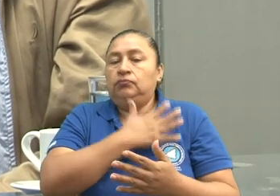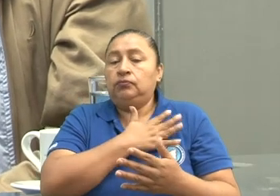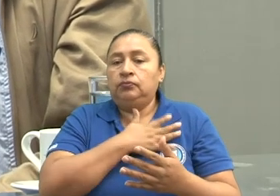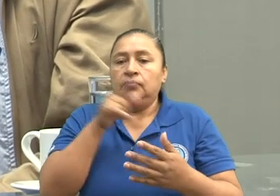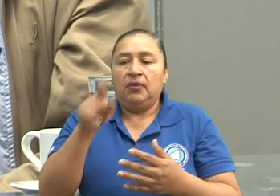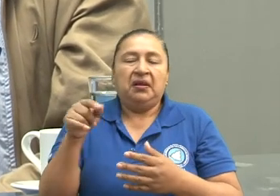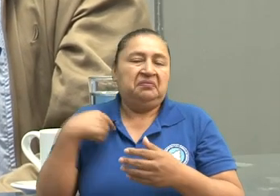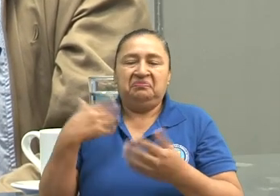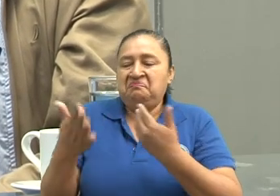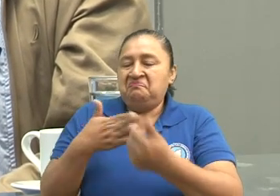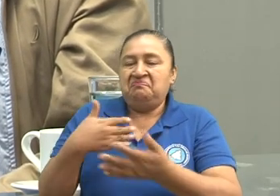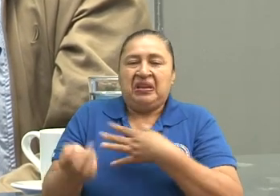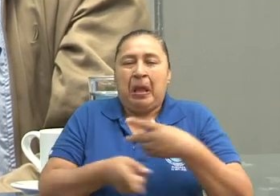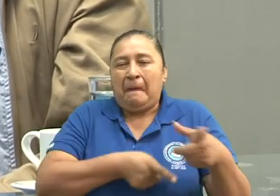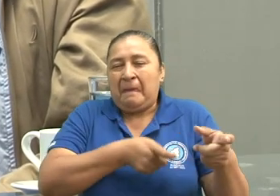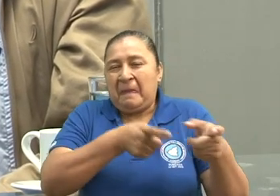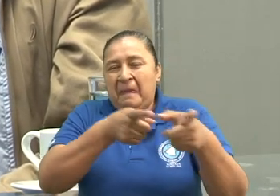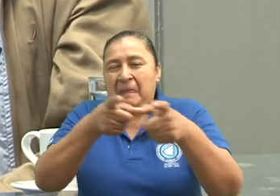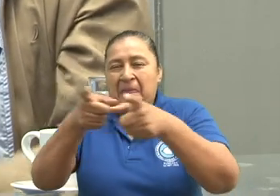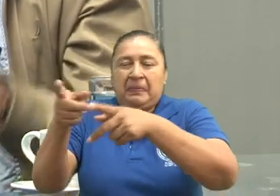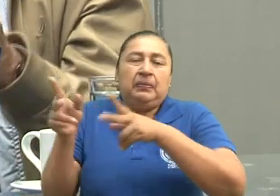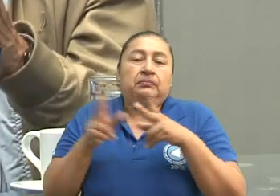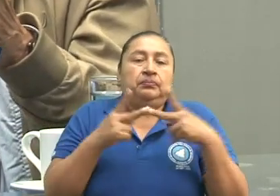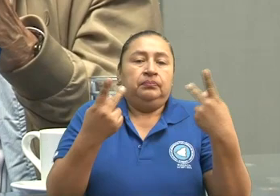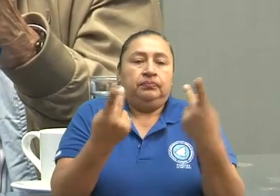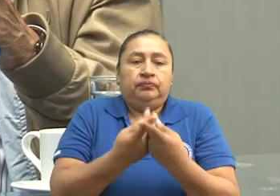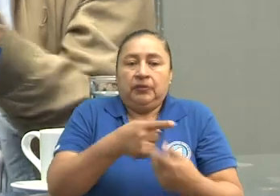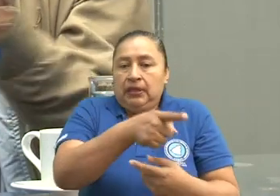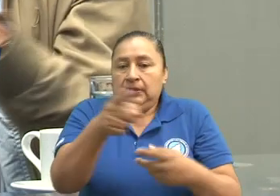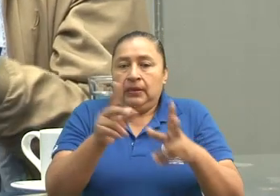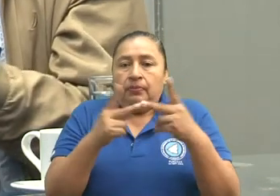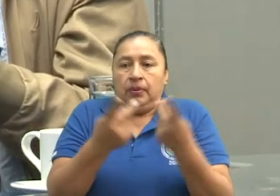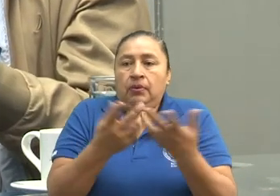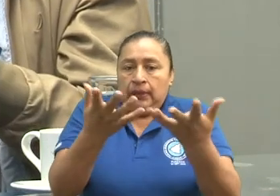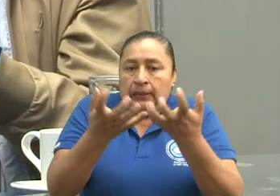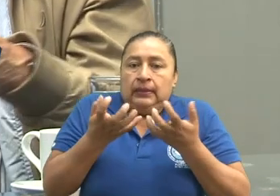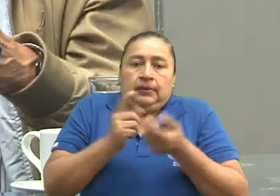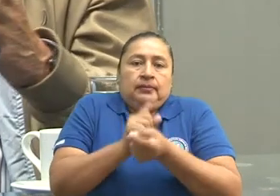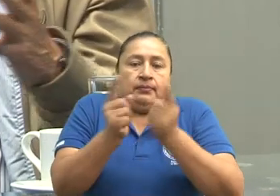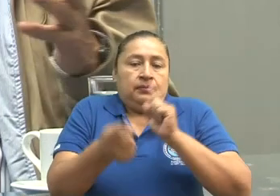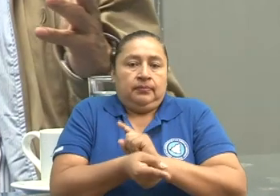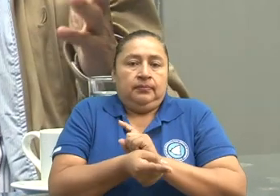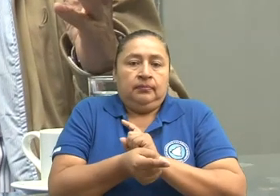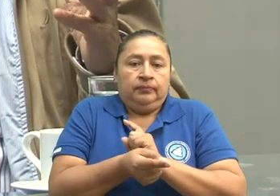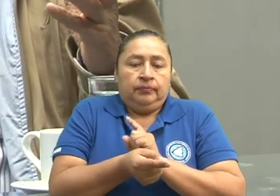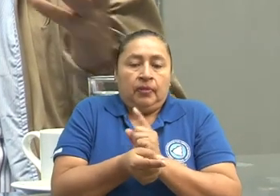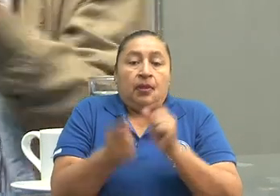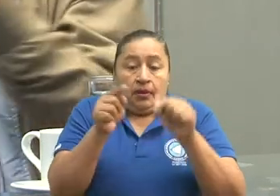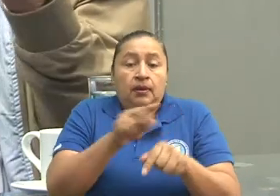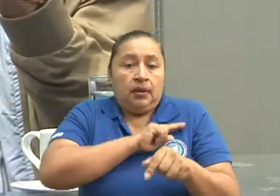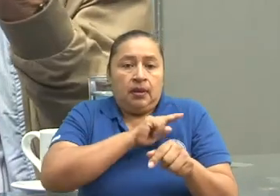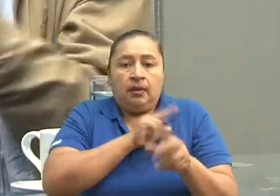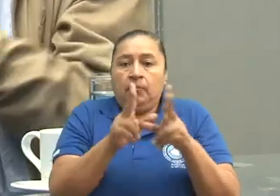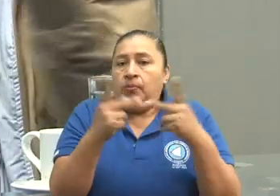tiró a mansalva contra el pueblo. Es un pueblo que tenía deseo de cambio y ahí hay pueblos de